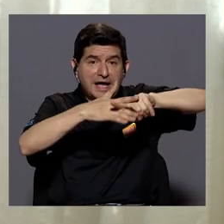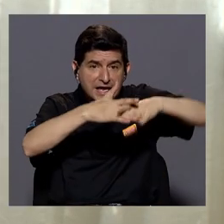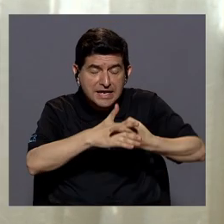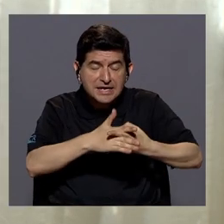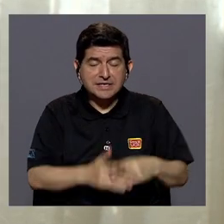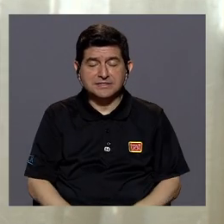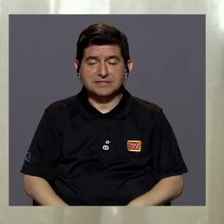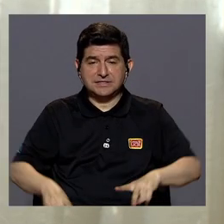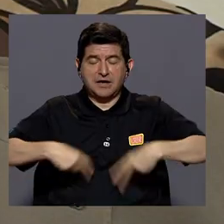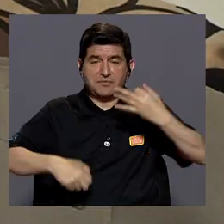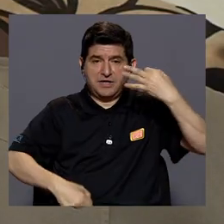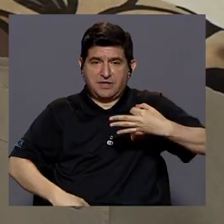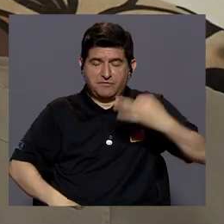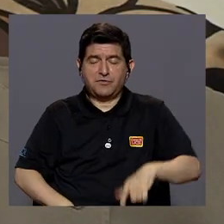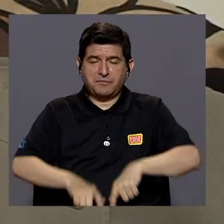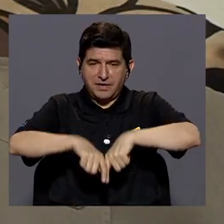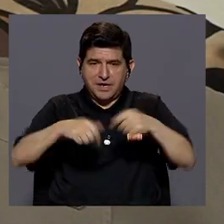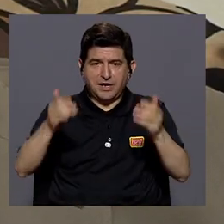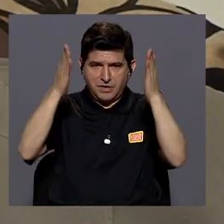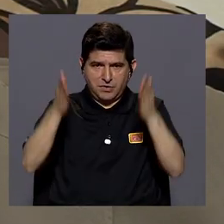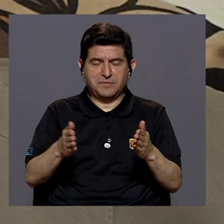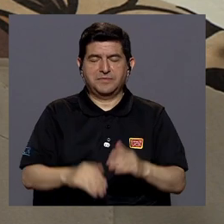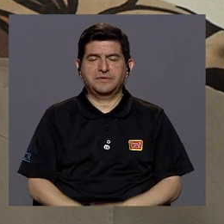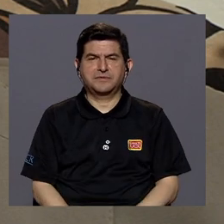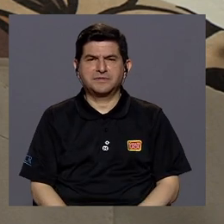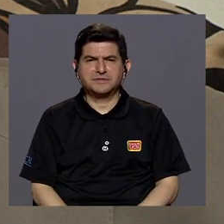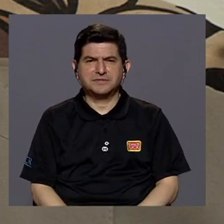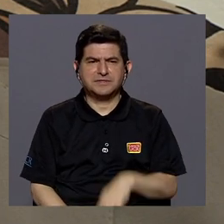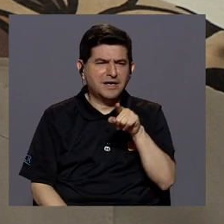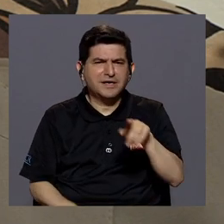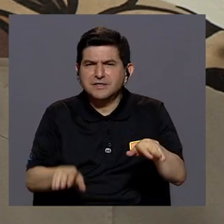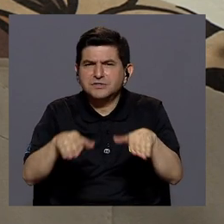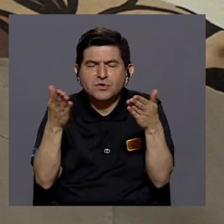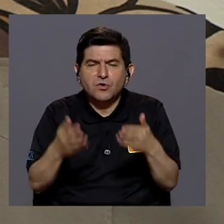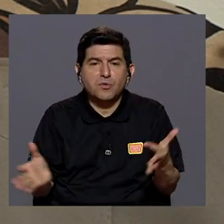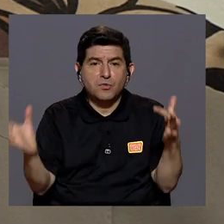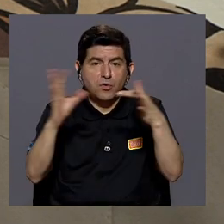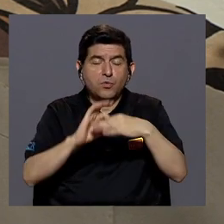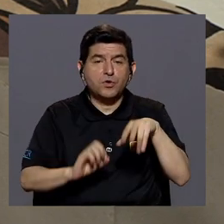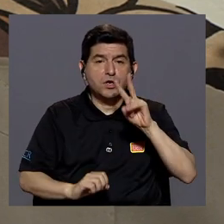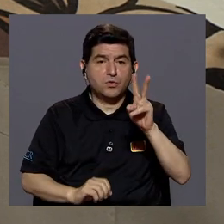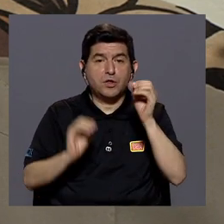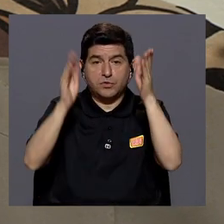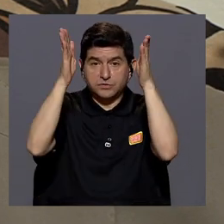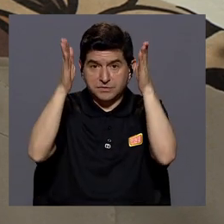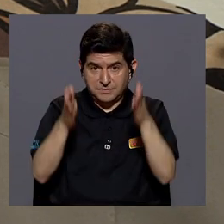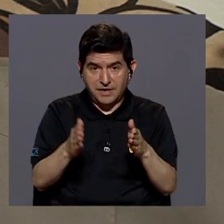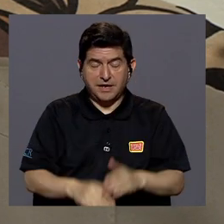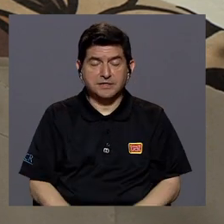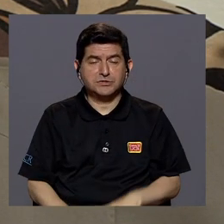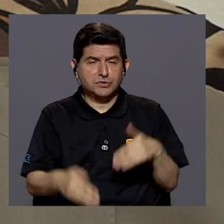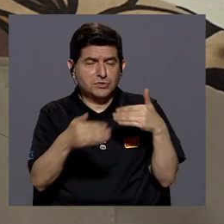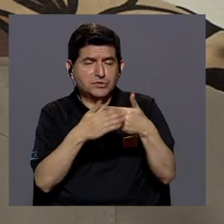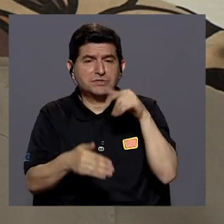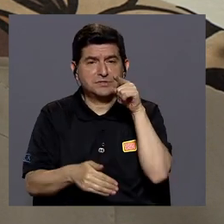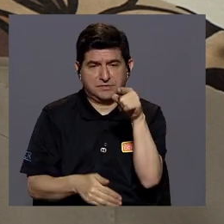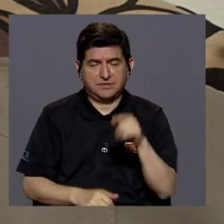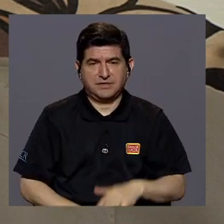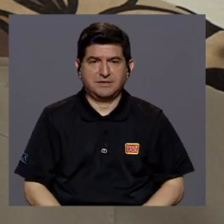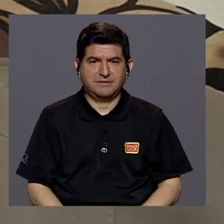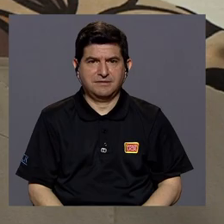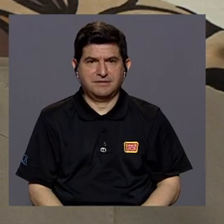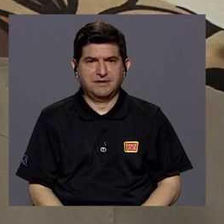vida formal en el periodismo. ¿Cómo fue esa llegada? Y sobre todo de la mano de dos maestros que fueron muy cercanos a usted, de